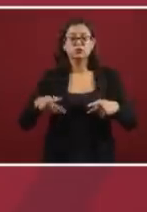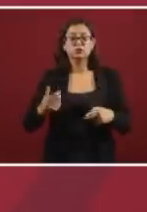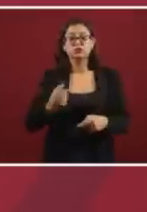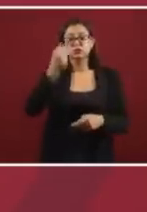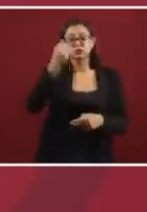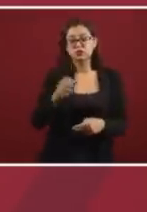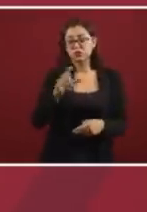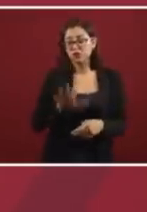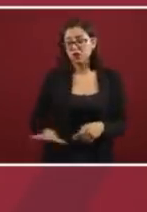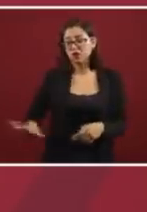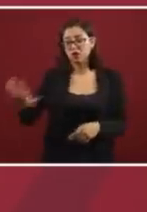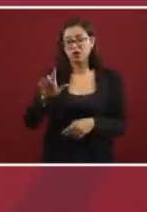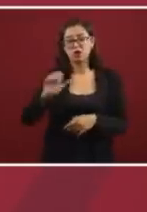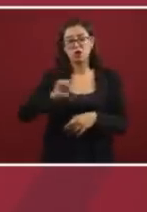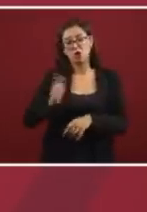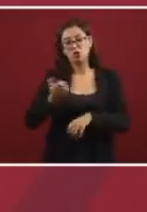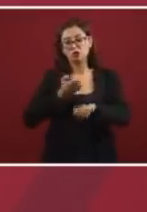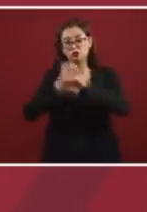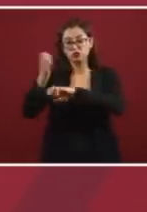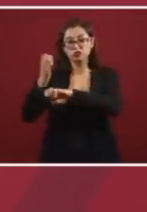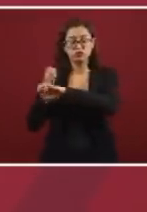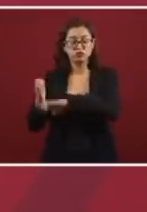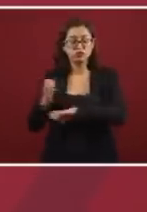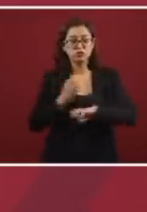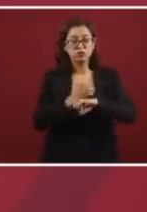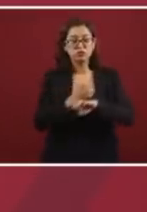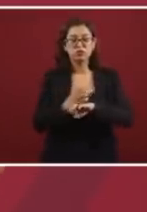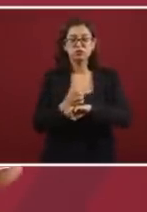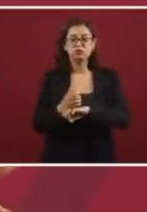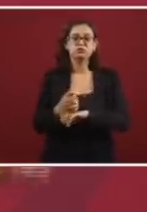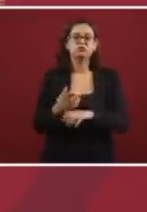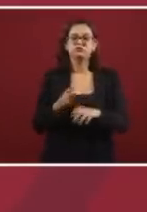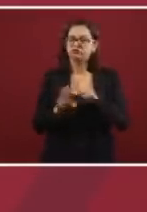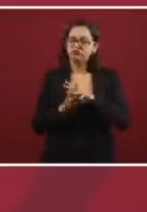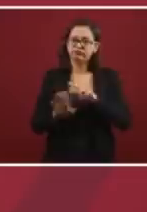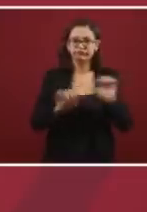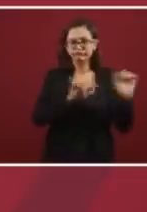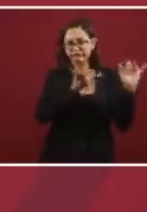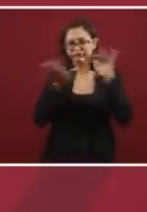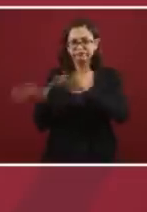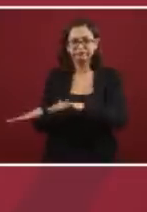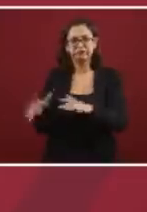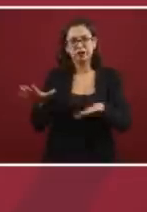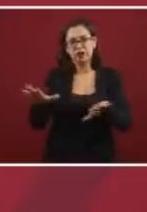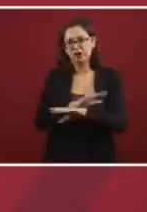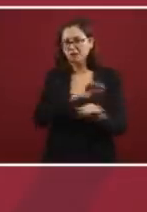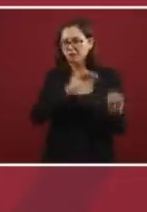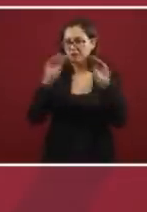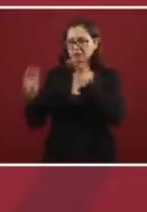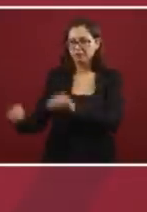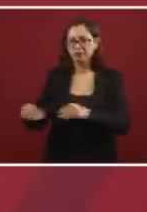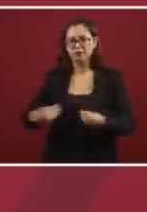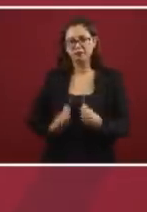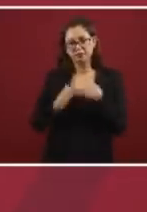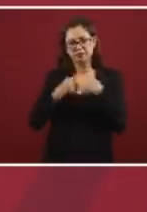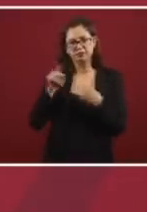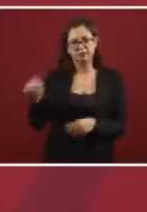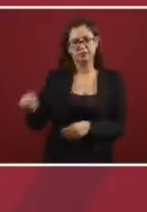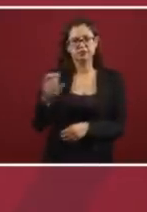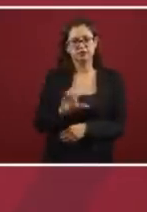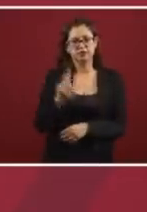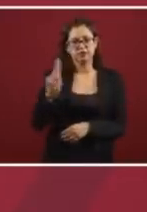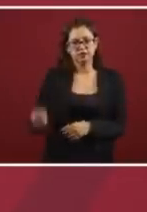sureste y de otros estados del país se fueron a buscarse la vida a cancún